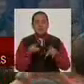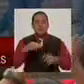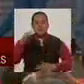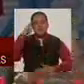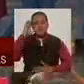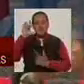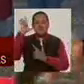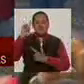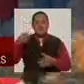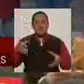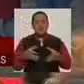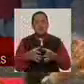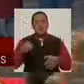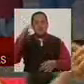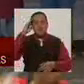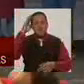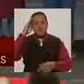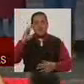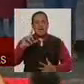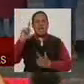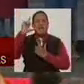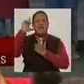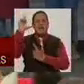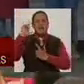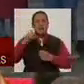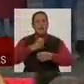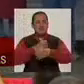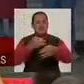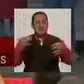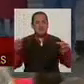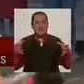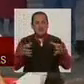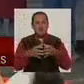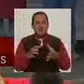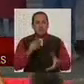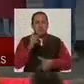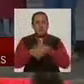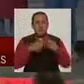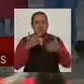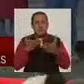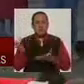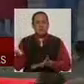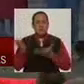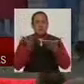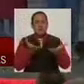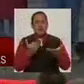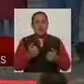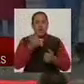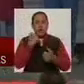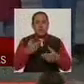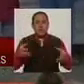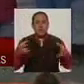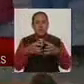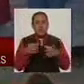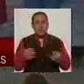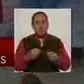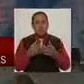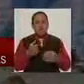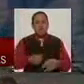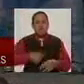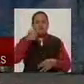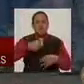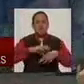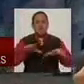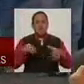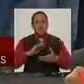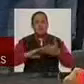la policía, al ejército, a todos les ha dado bienvenida el señor Oscar Rujín Huimpio como APU de esta comunidad